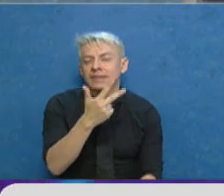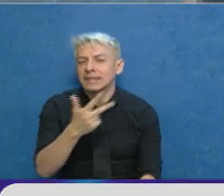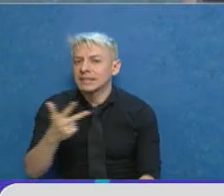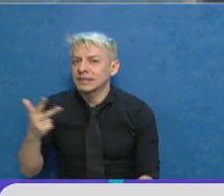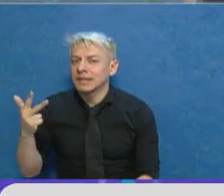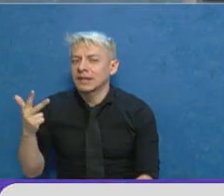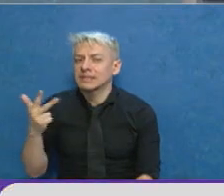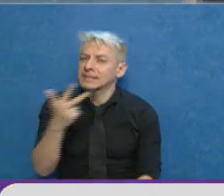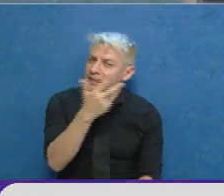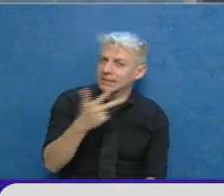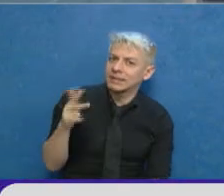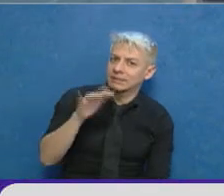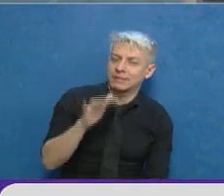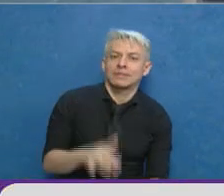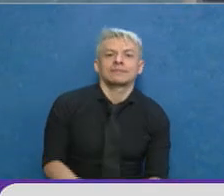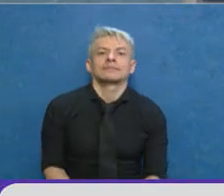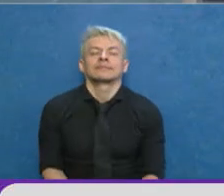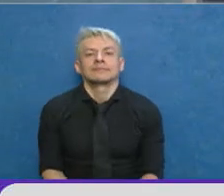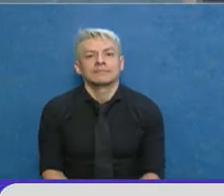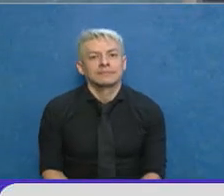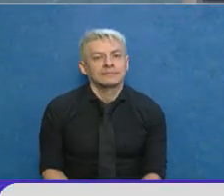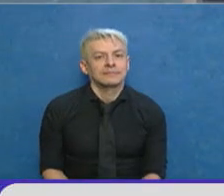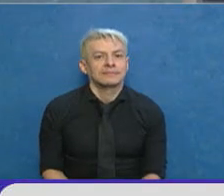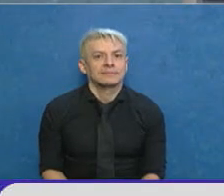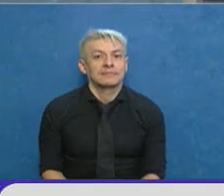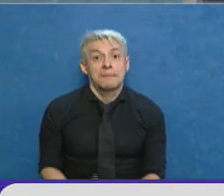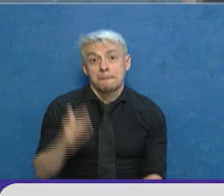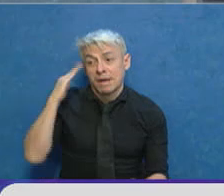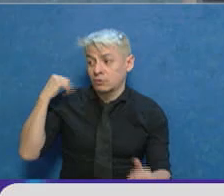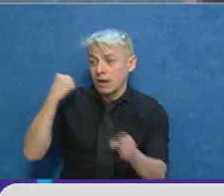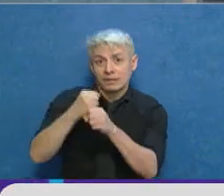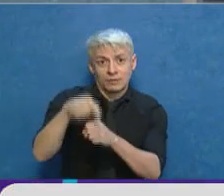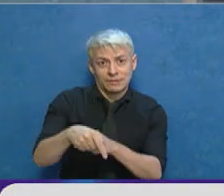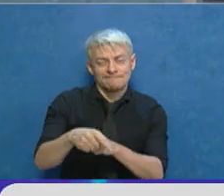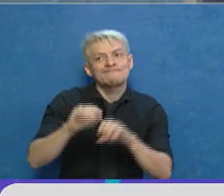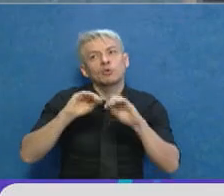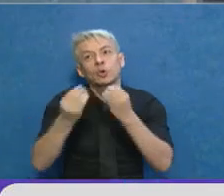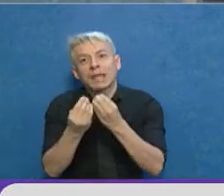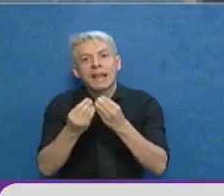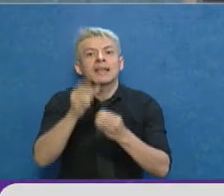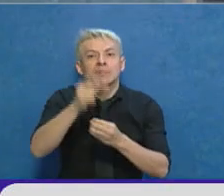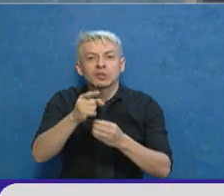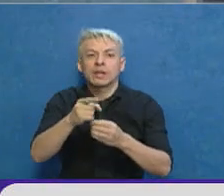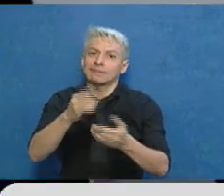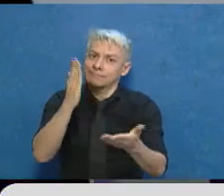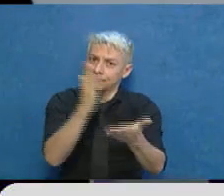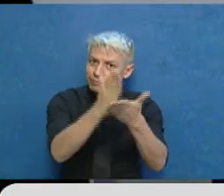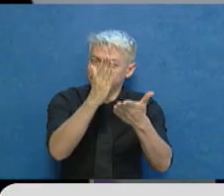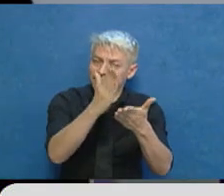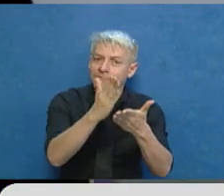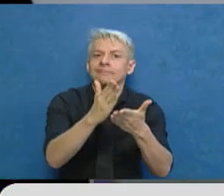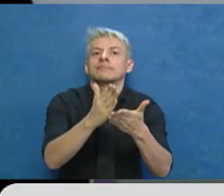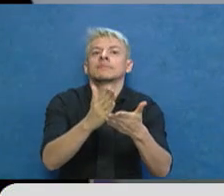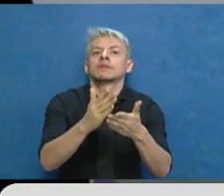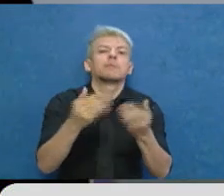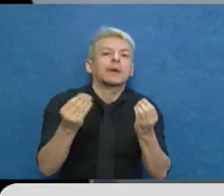aproximadamente 300 desde que inició la pandemia. Y en cuanto a las denuncias recibidas online, usted